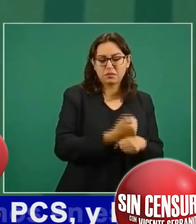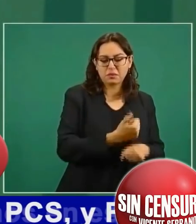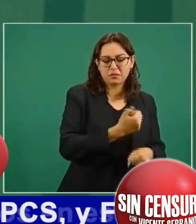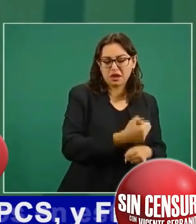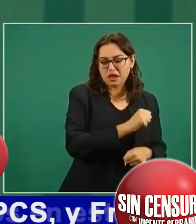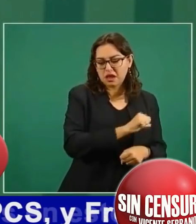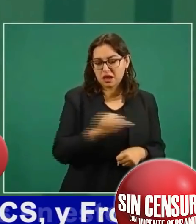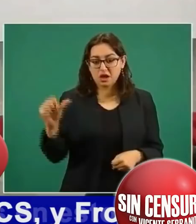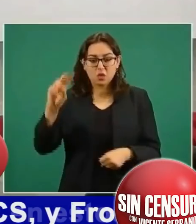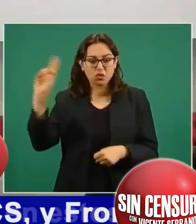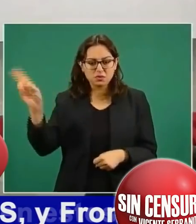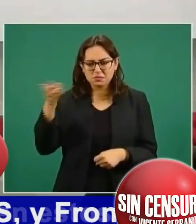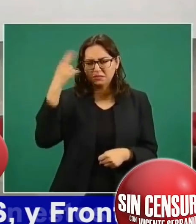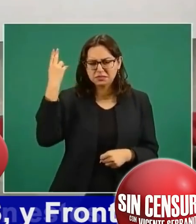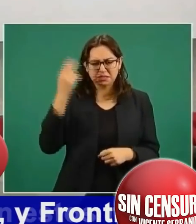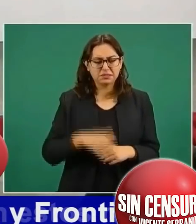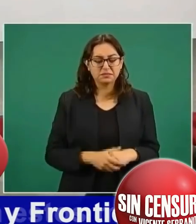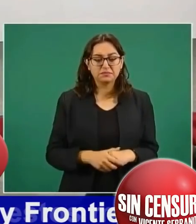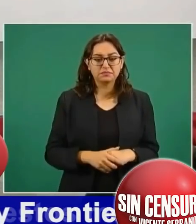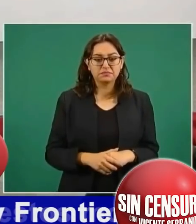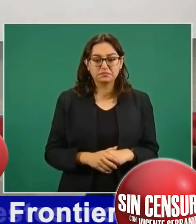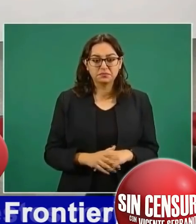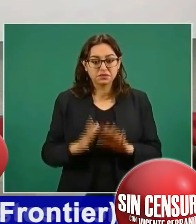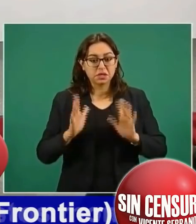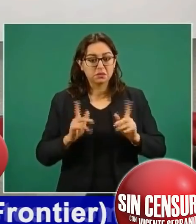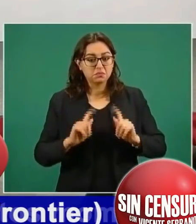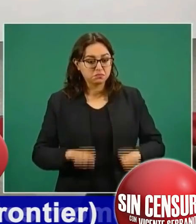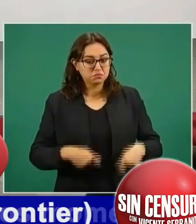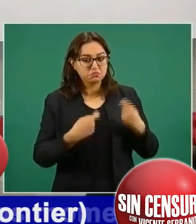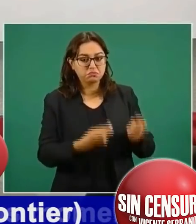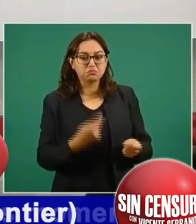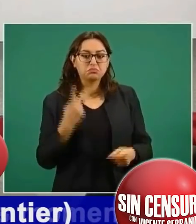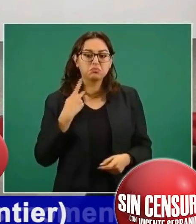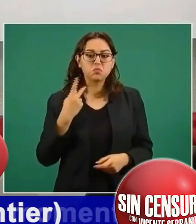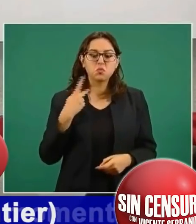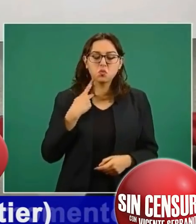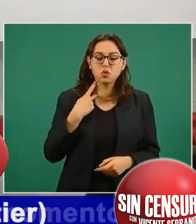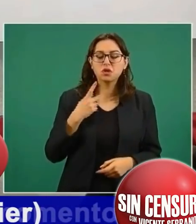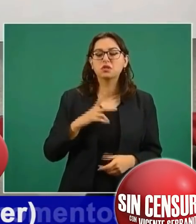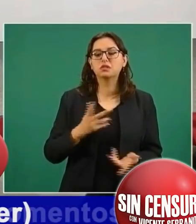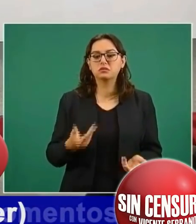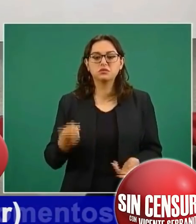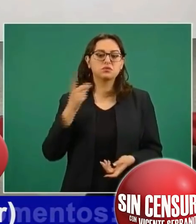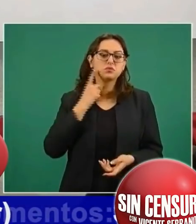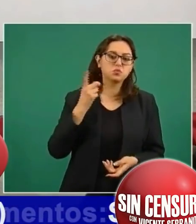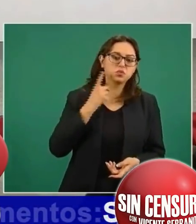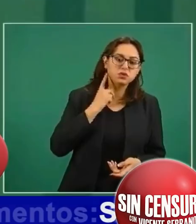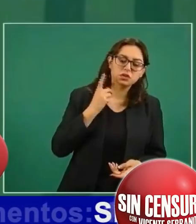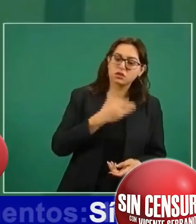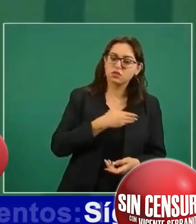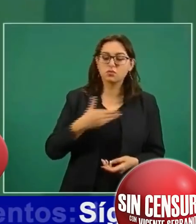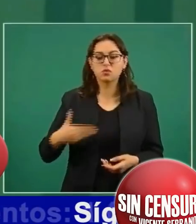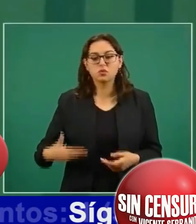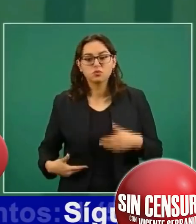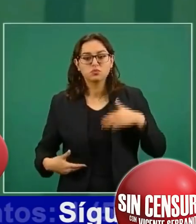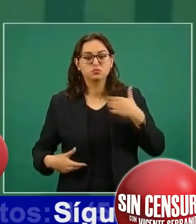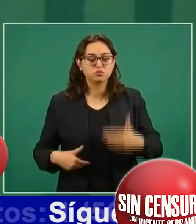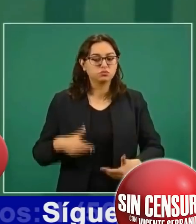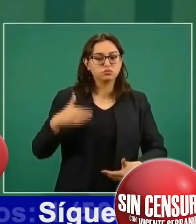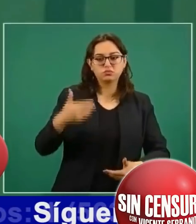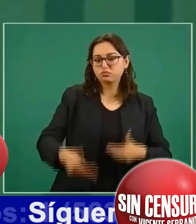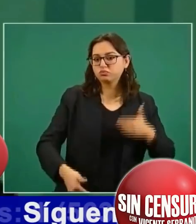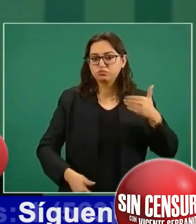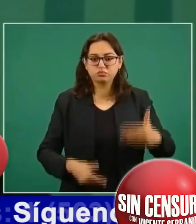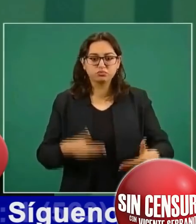pública, y de repente político, ¿no? Y diputado y presidente y lo que sigue, y lo que sigue, y lo que